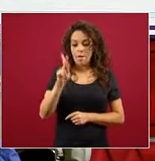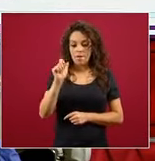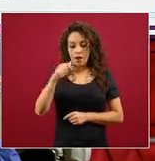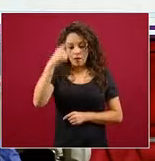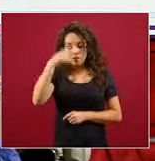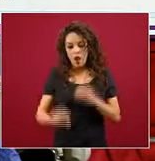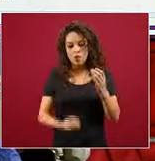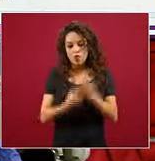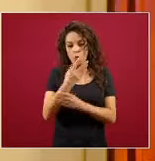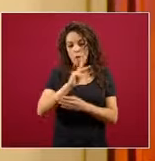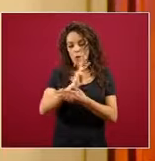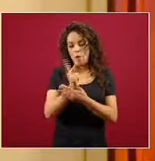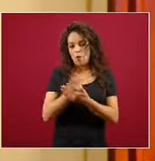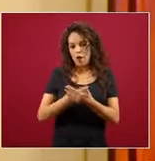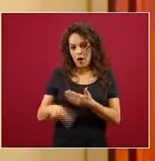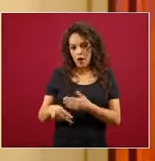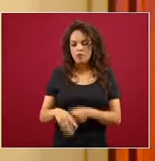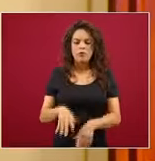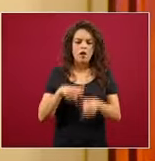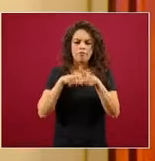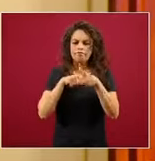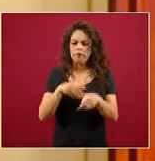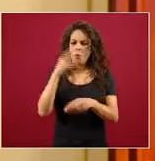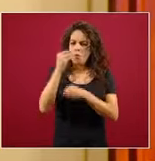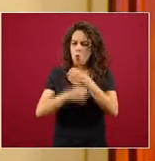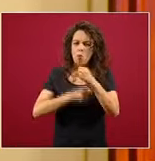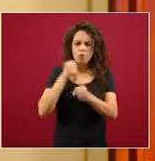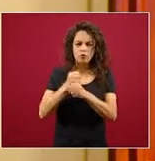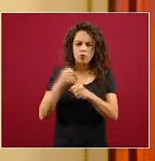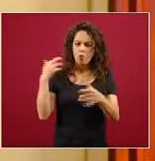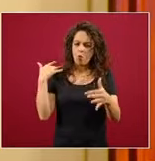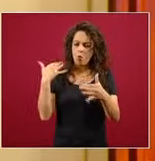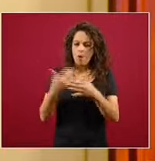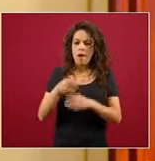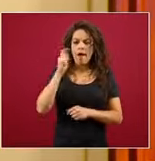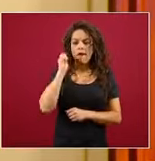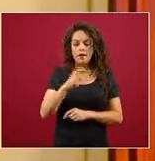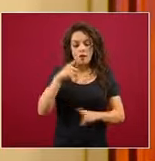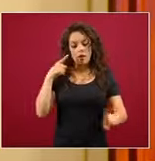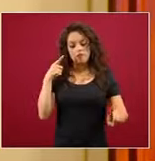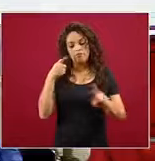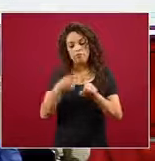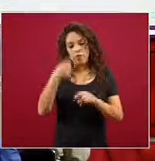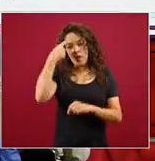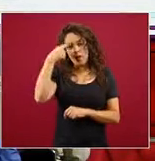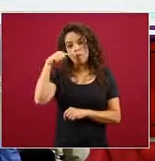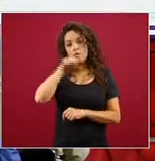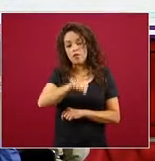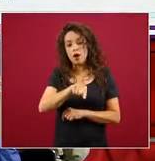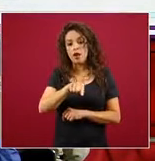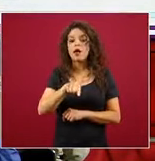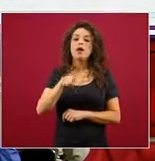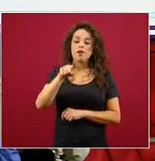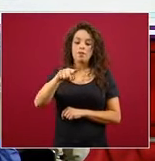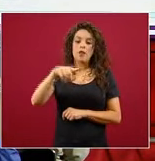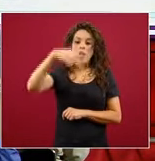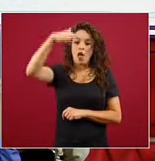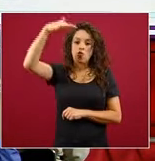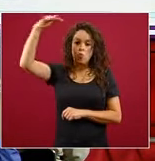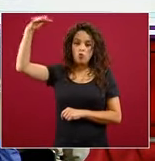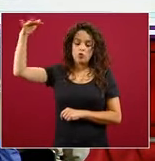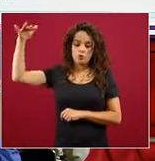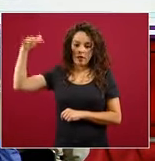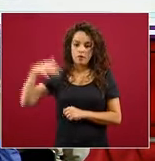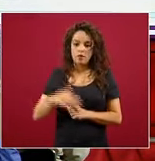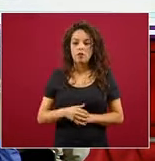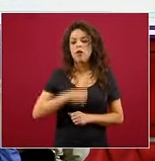Senaprece tenemos, y desde hace muchos años, tenemos un programa dedicado a adultos mayores, que era parte del programa de adultos y ancianos